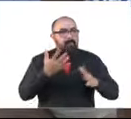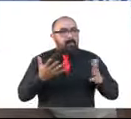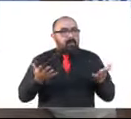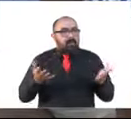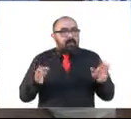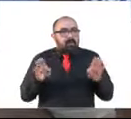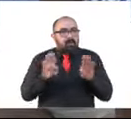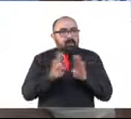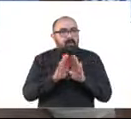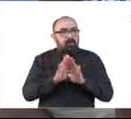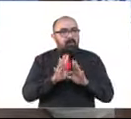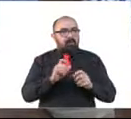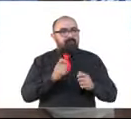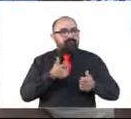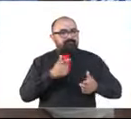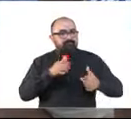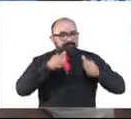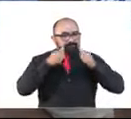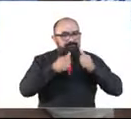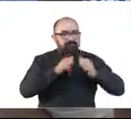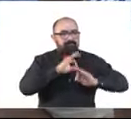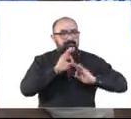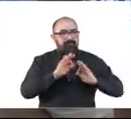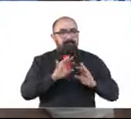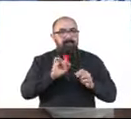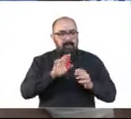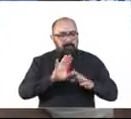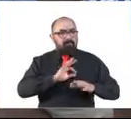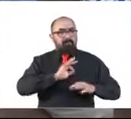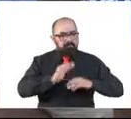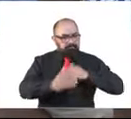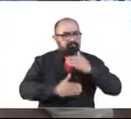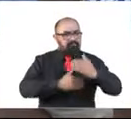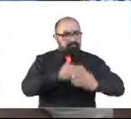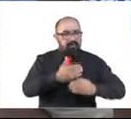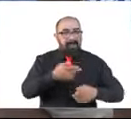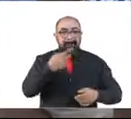que hemos avanzado mucho, pero todavía hay cosas que hacer.